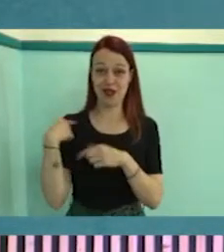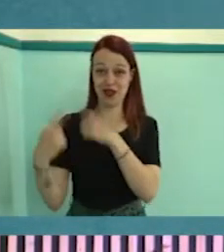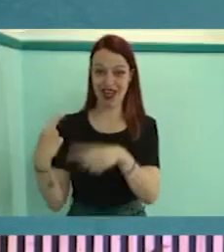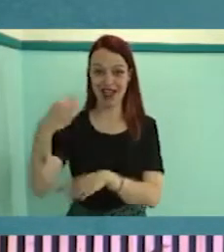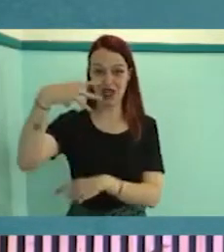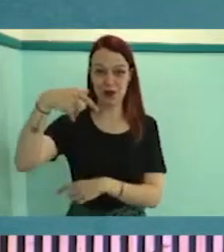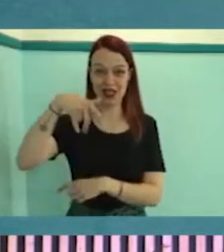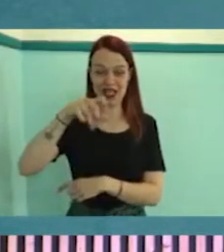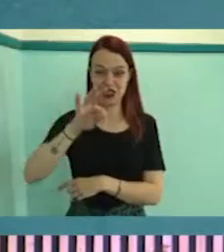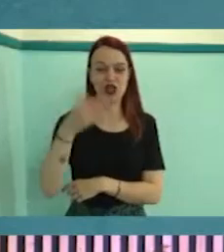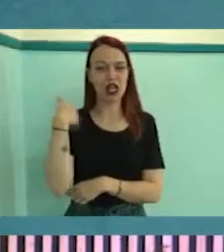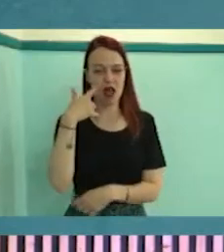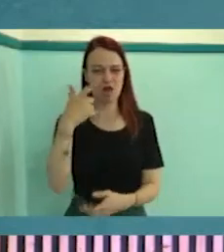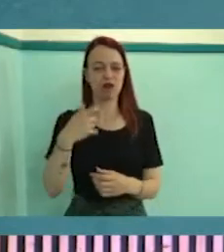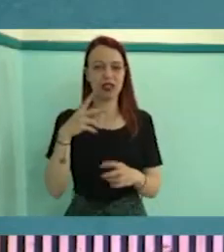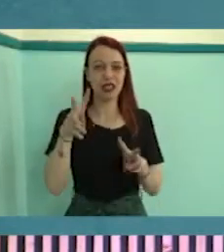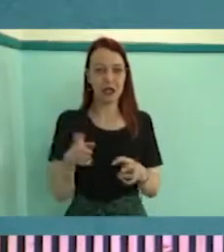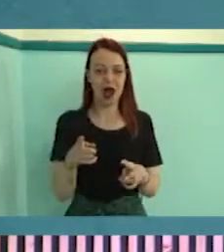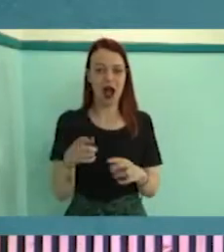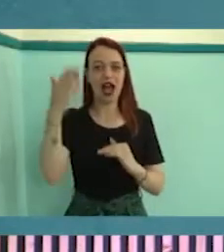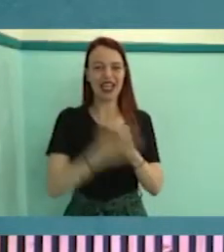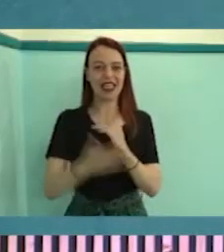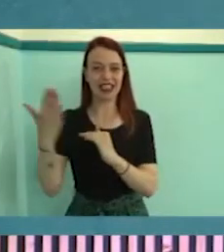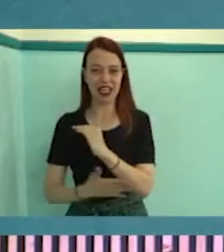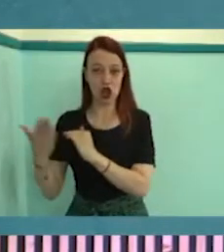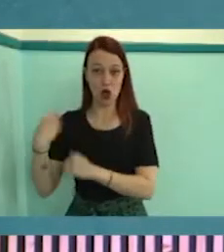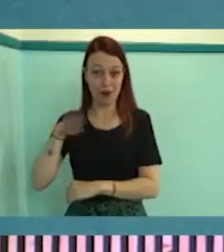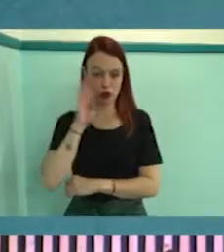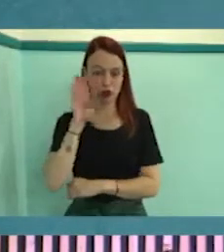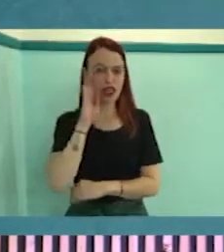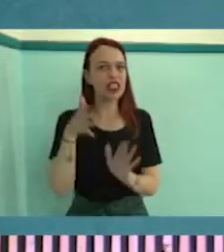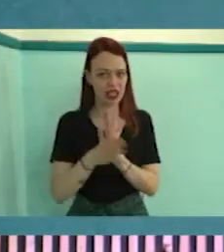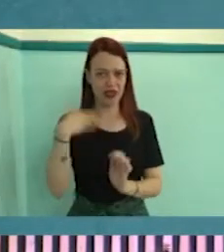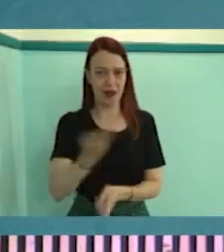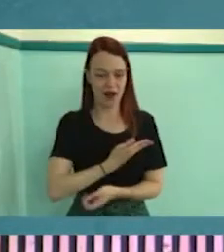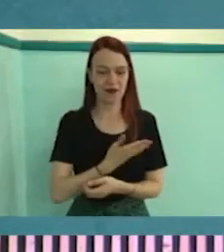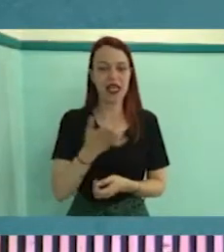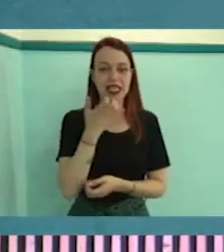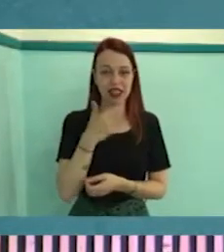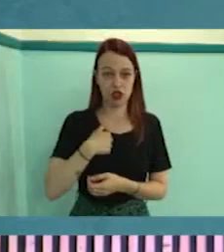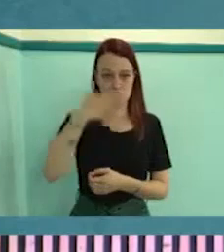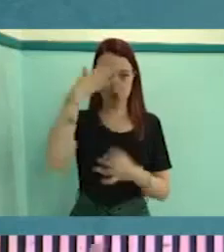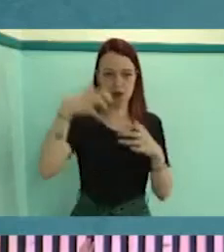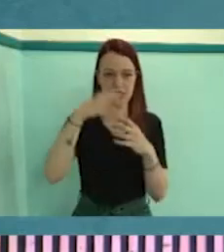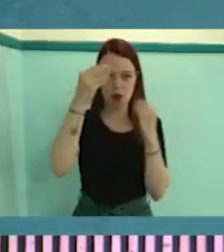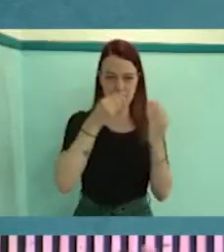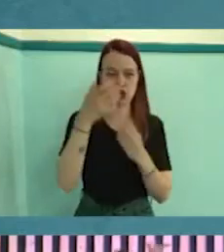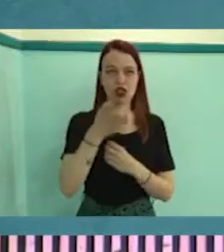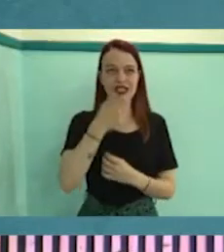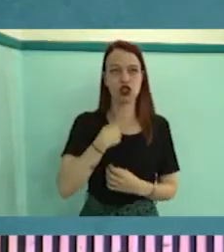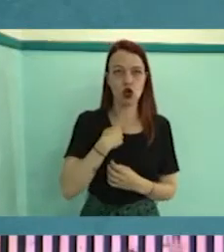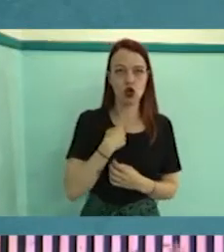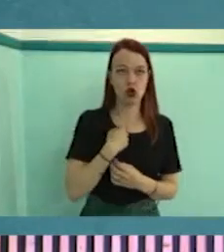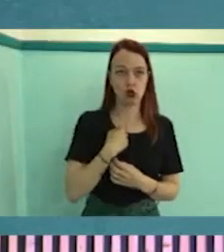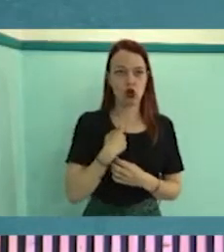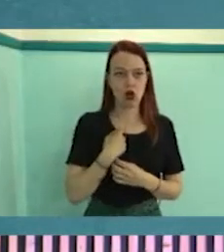psicológicos que tiene la restricción vale la restricción entendida como lo que hemos hablado no si yo en mi en mi cerebro pienso que si quemo tanto puedo comer tanto